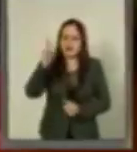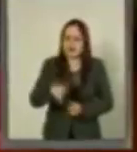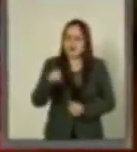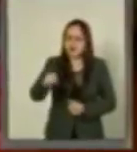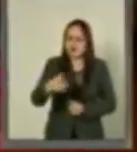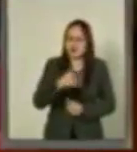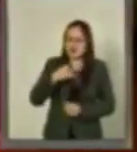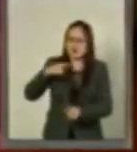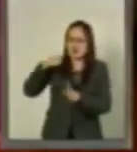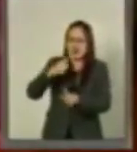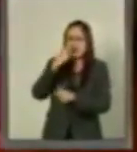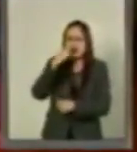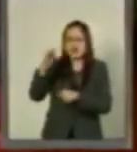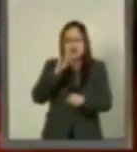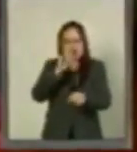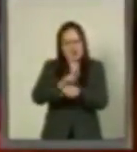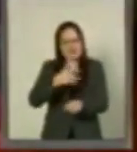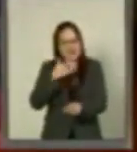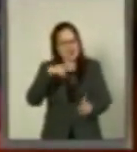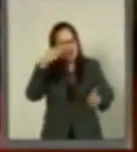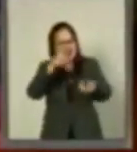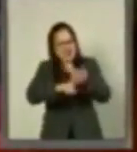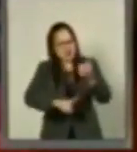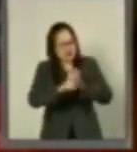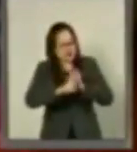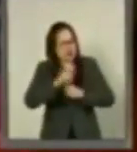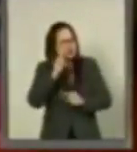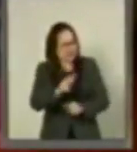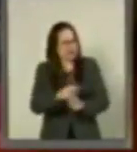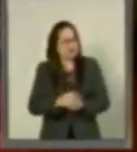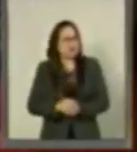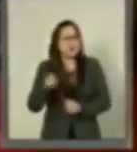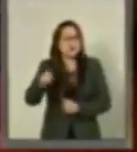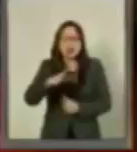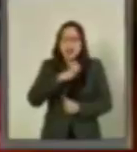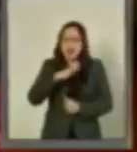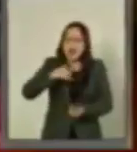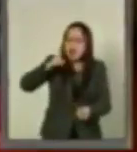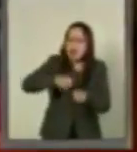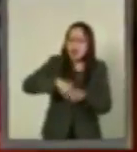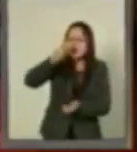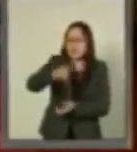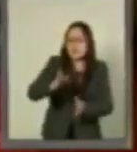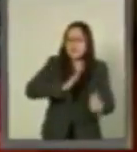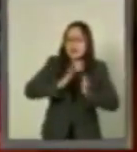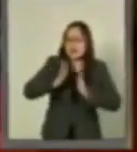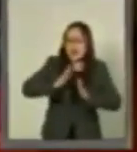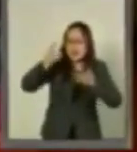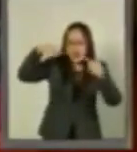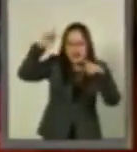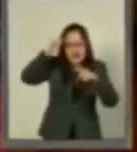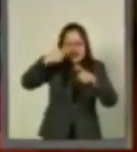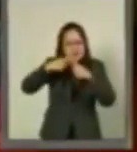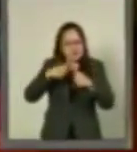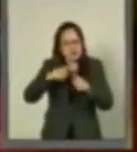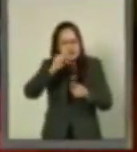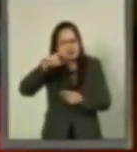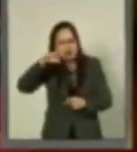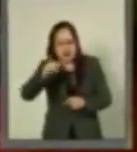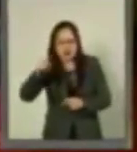algún pero a la Policía Federal? ¿De verdad le pone usted algún pero al Ejército, a la Marina,